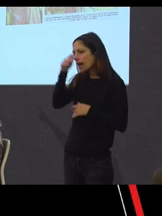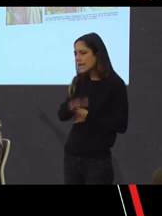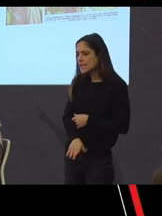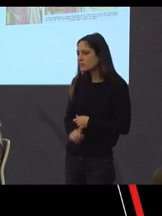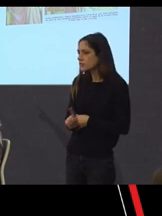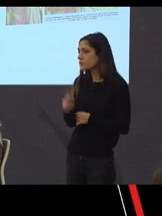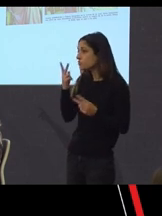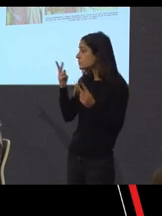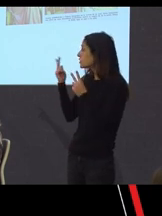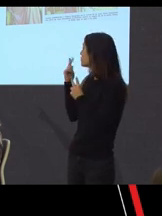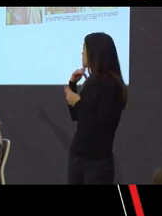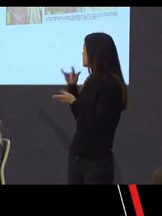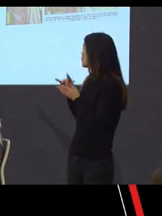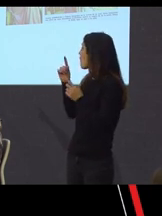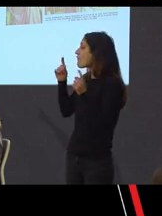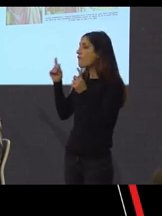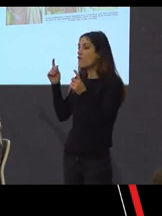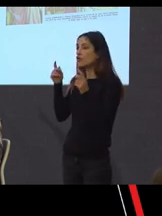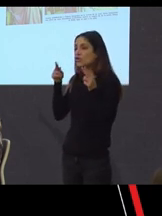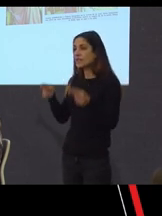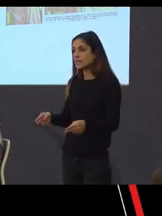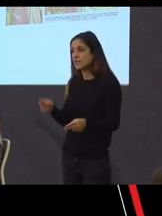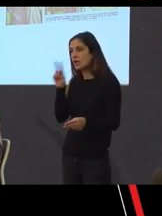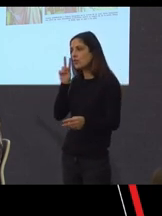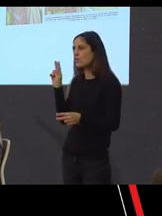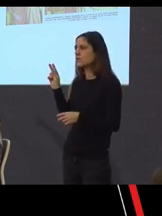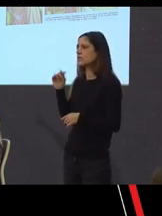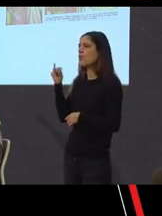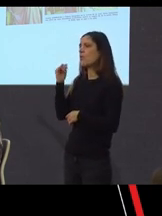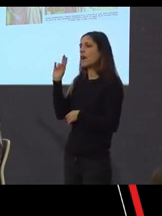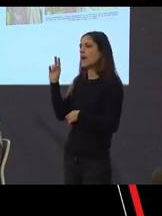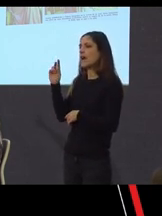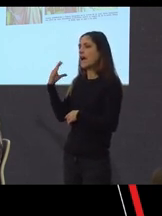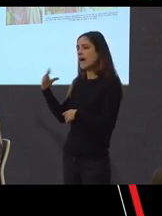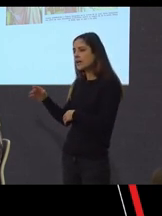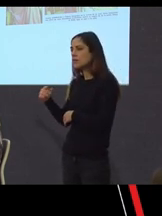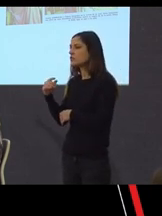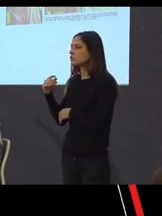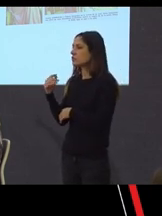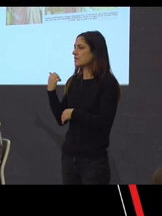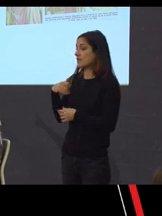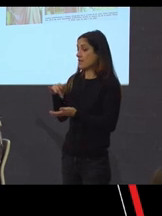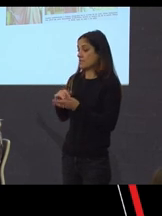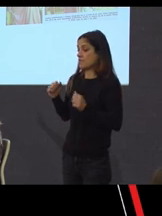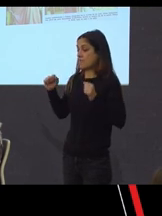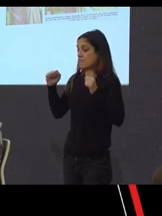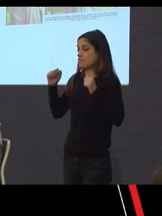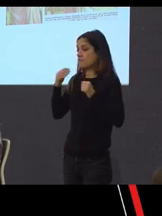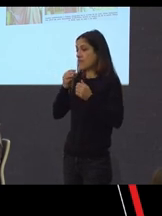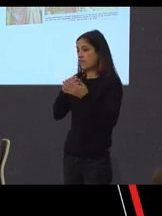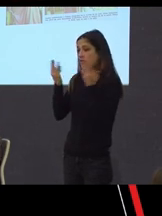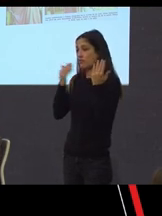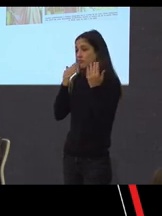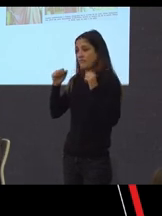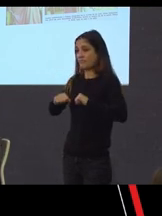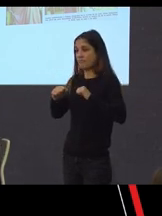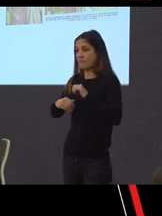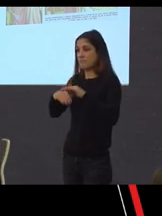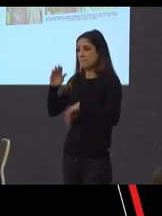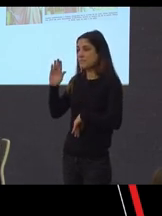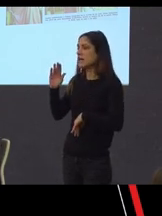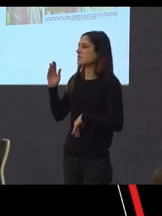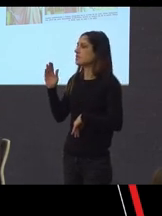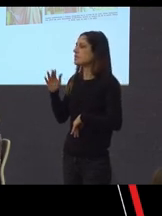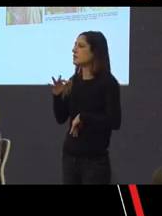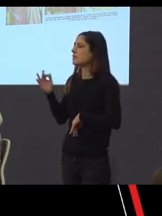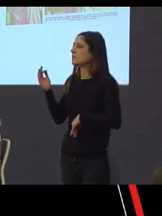que sale Juan Carlos detrás de Don Juan con uniforme militar, porque Juan Carlos xa era maior de edad e era cadete na Academia Militar